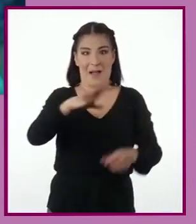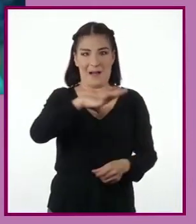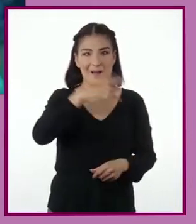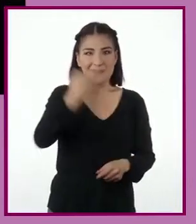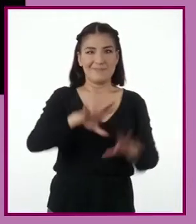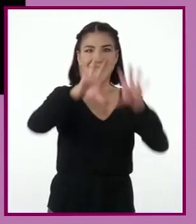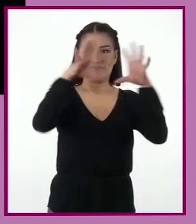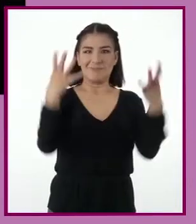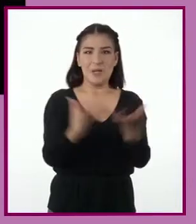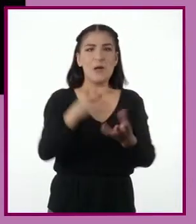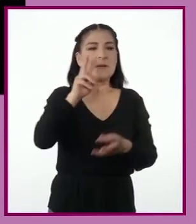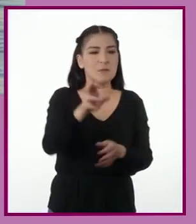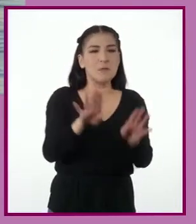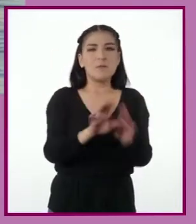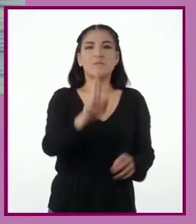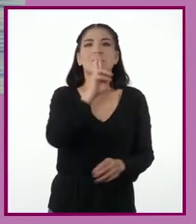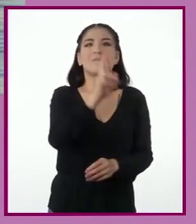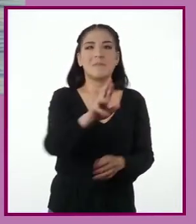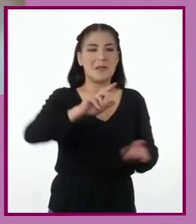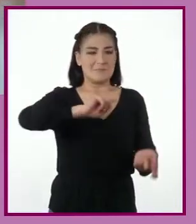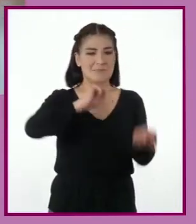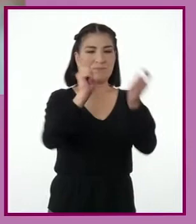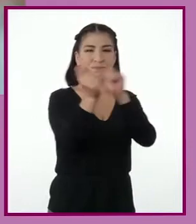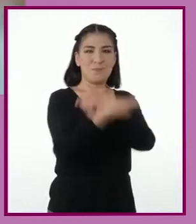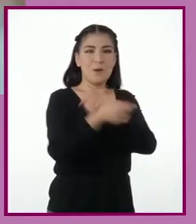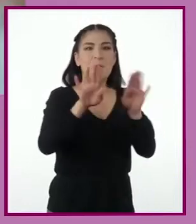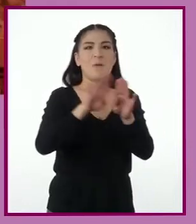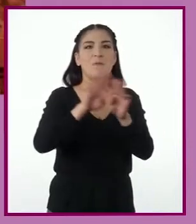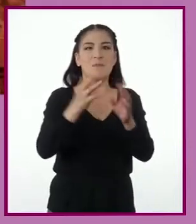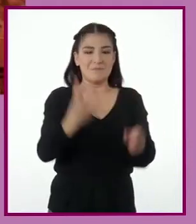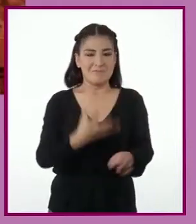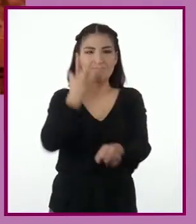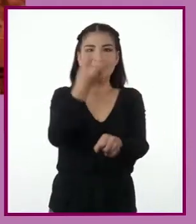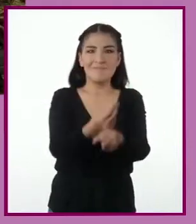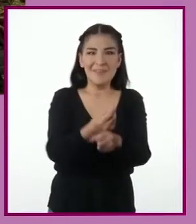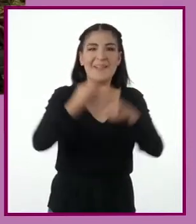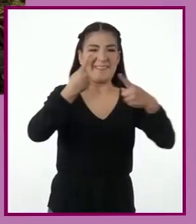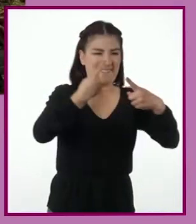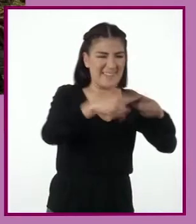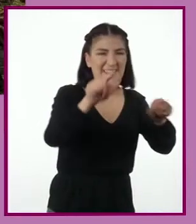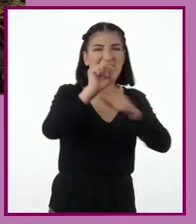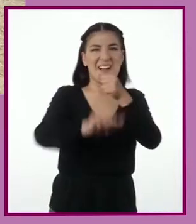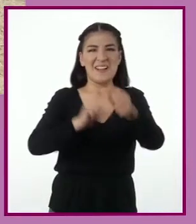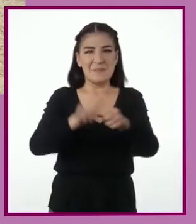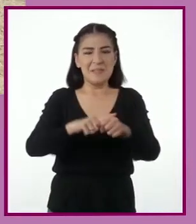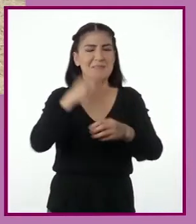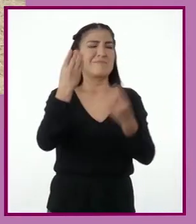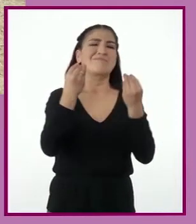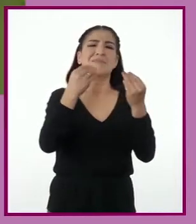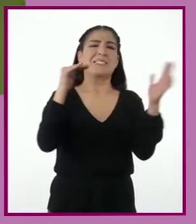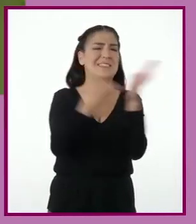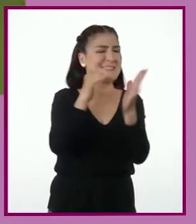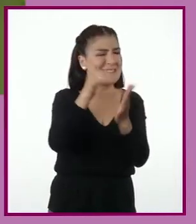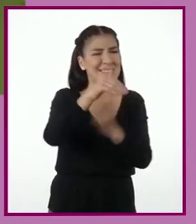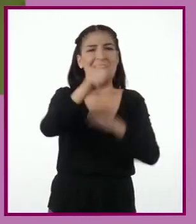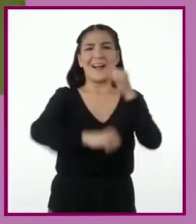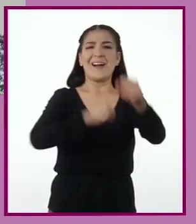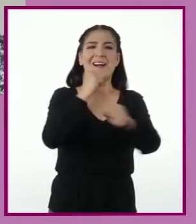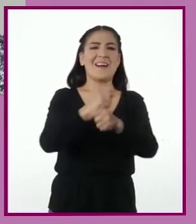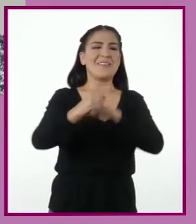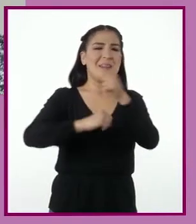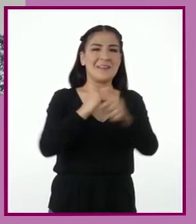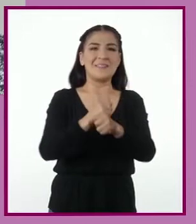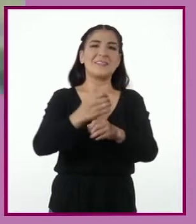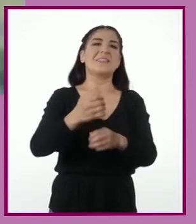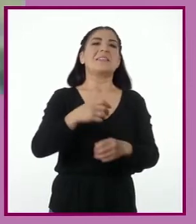el resultado de la evolución y de las adaptaciones que han tenido los organismos a lo largo de millones de años. Si piensas en